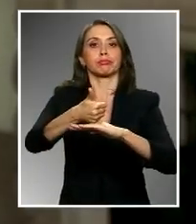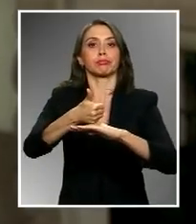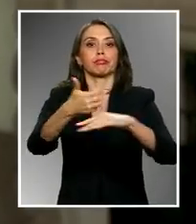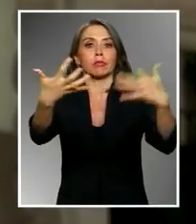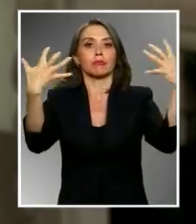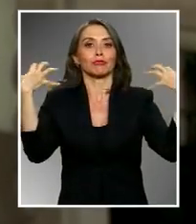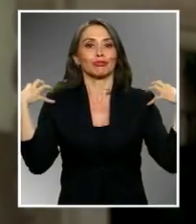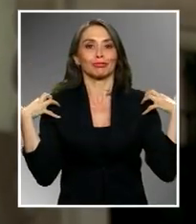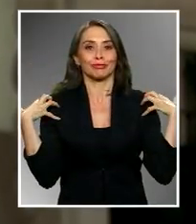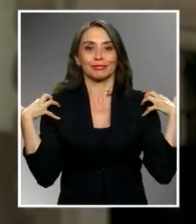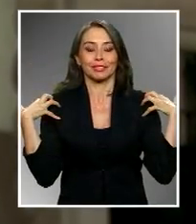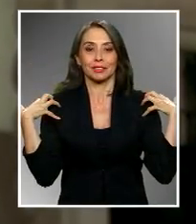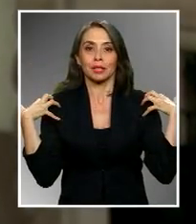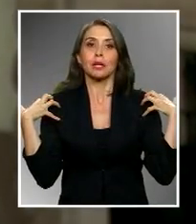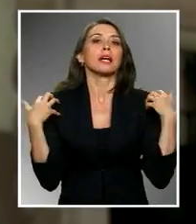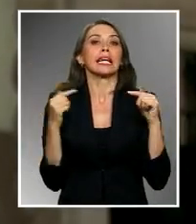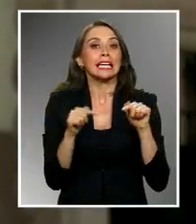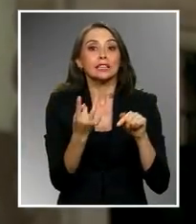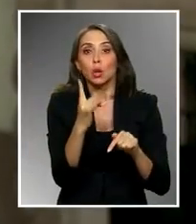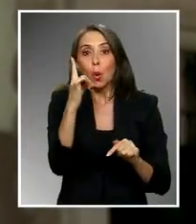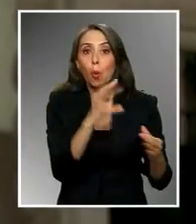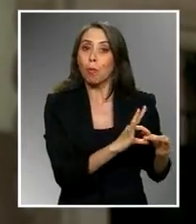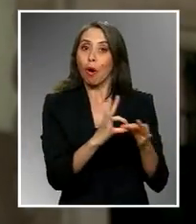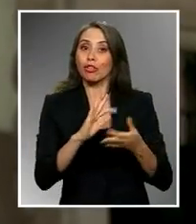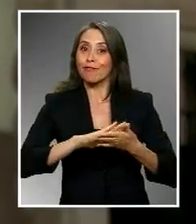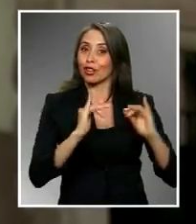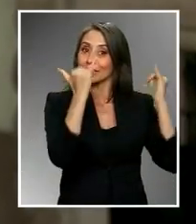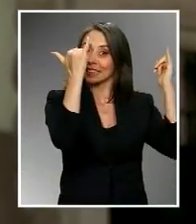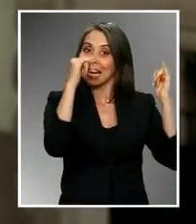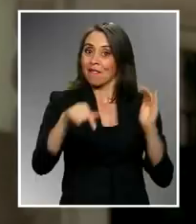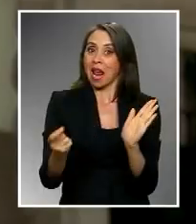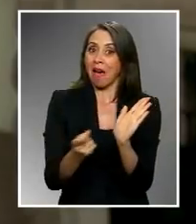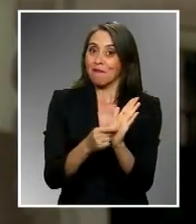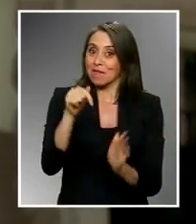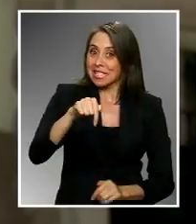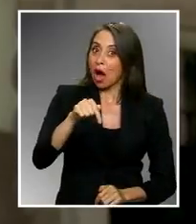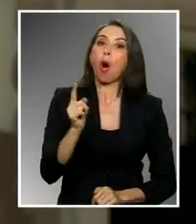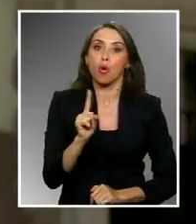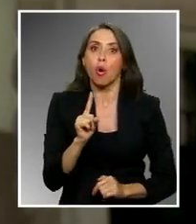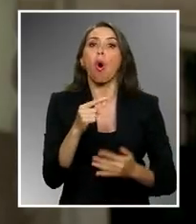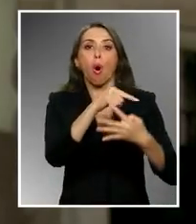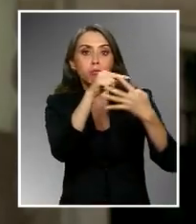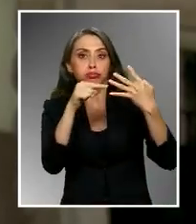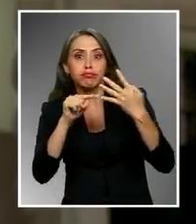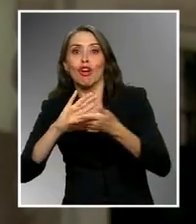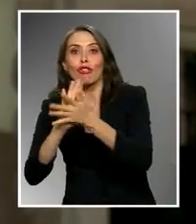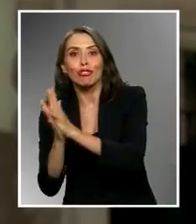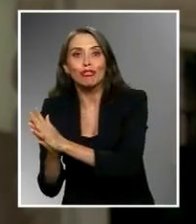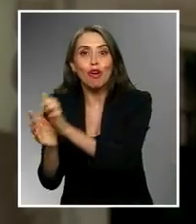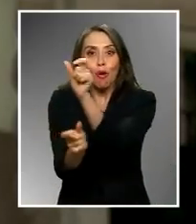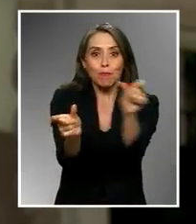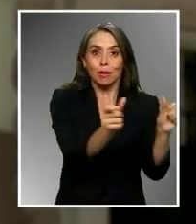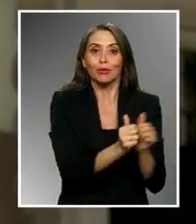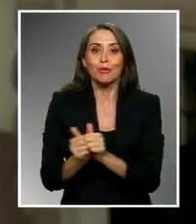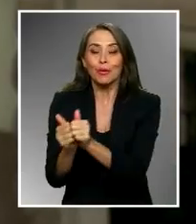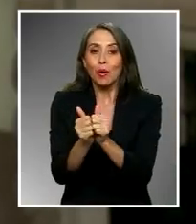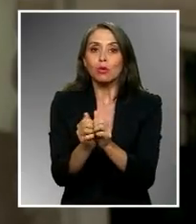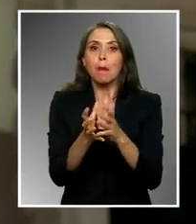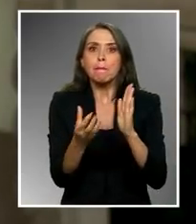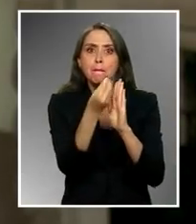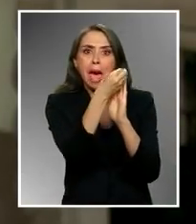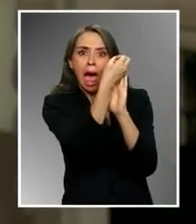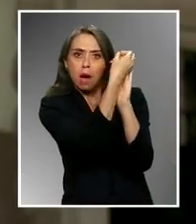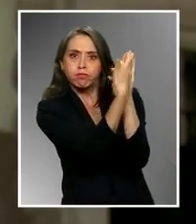responsabilidades pero ese no es el único motivo para celebrar en estas fechas entre todos también hemos ampliado los derechos de las